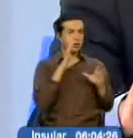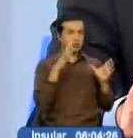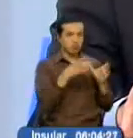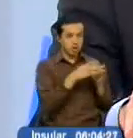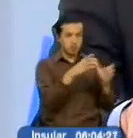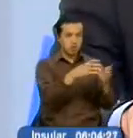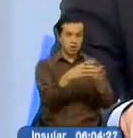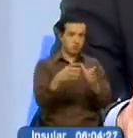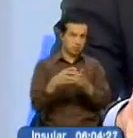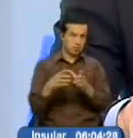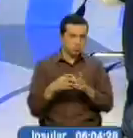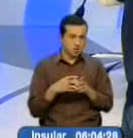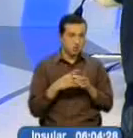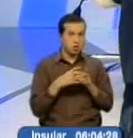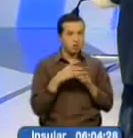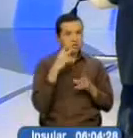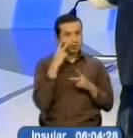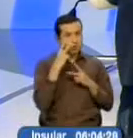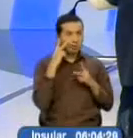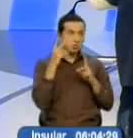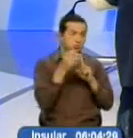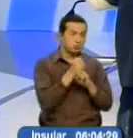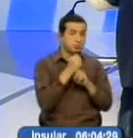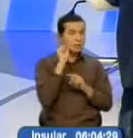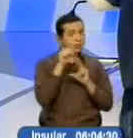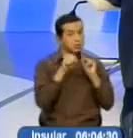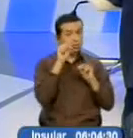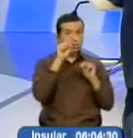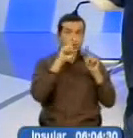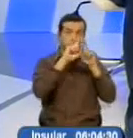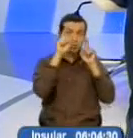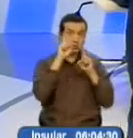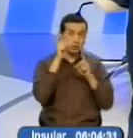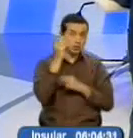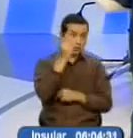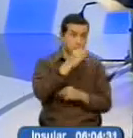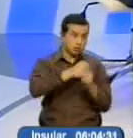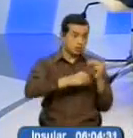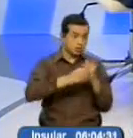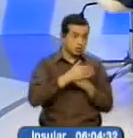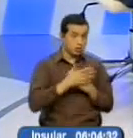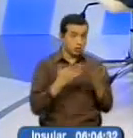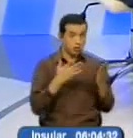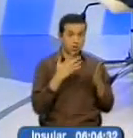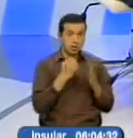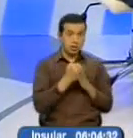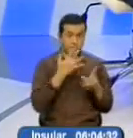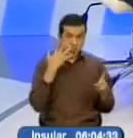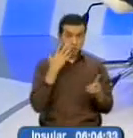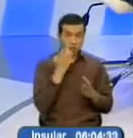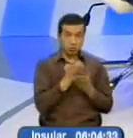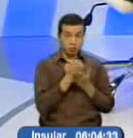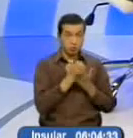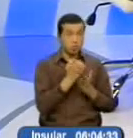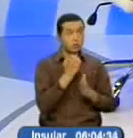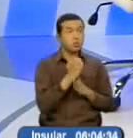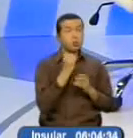tenga éxito las posibilidades de inversión, ¿qué impacto económico puede tener para el